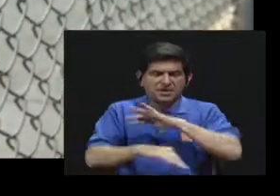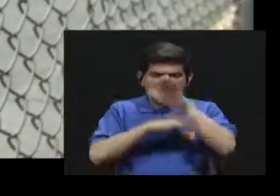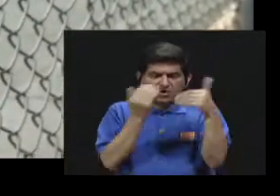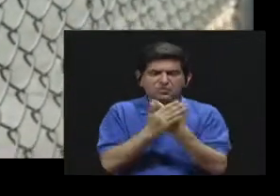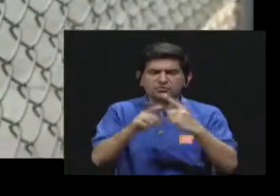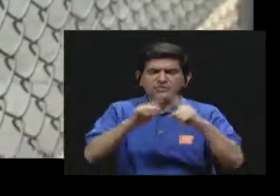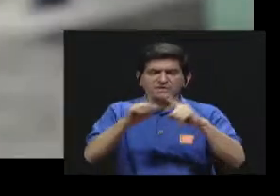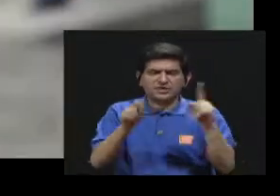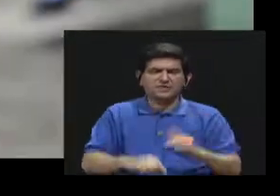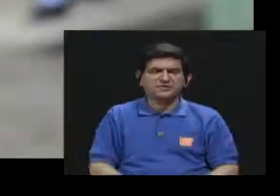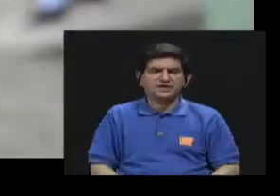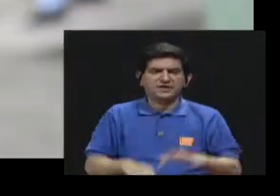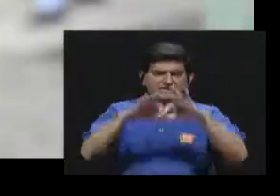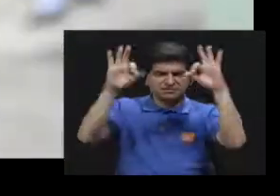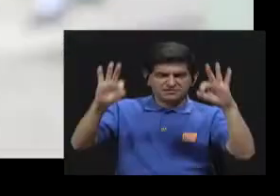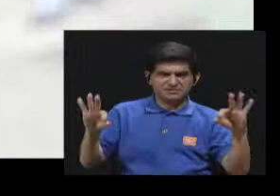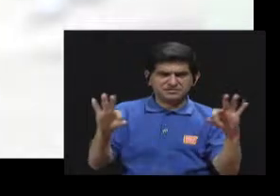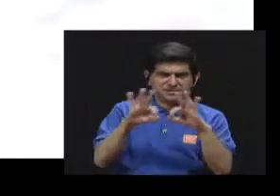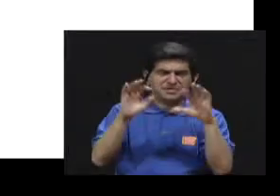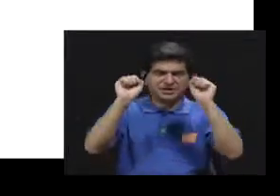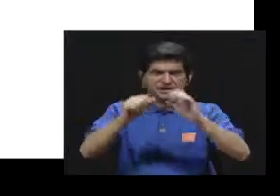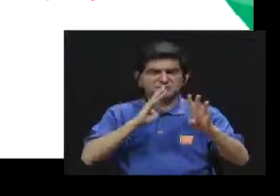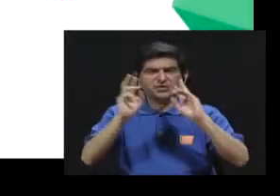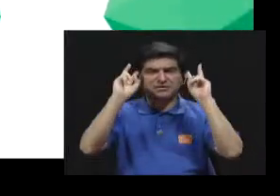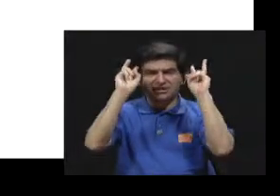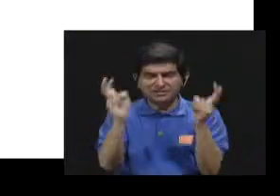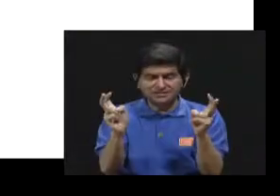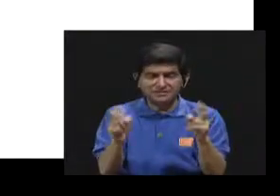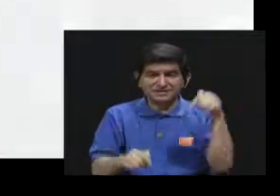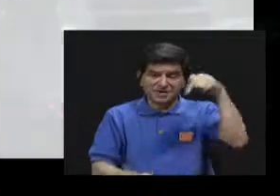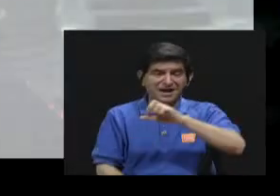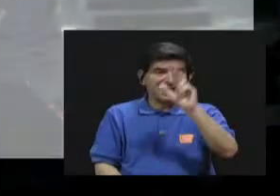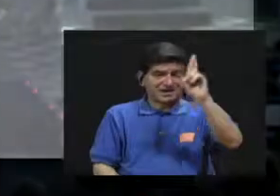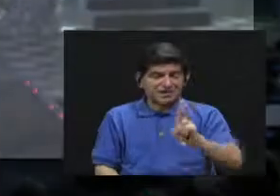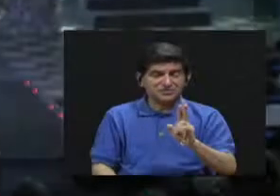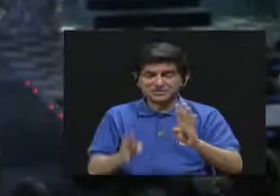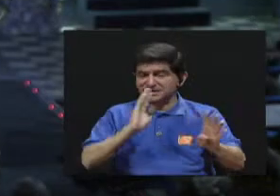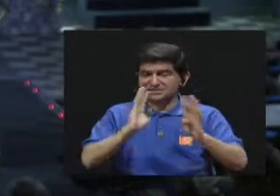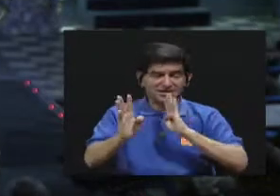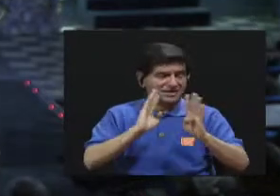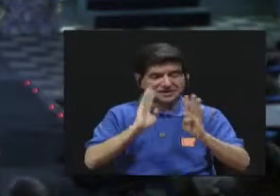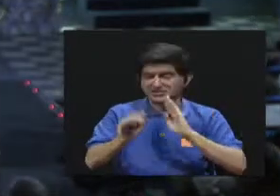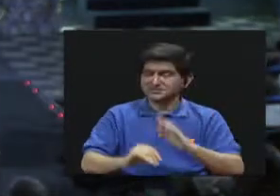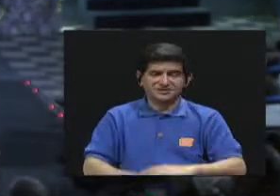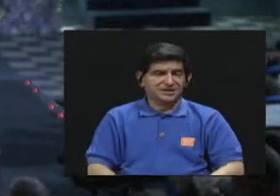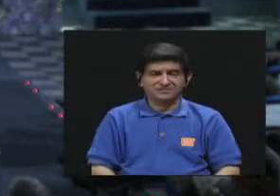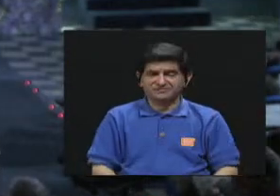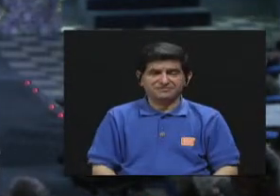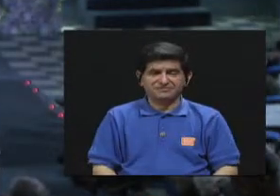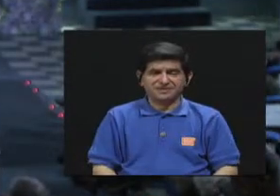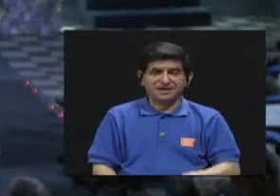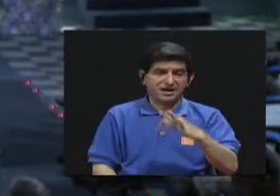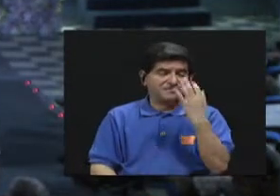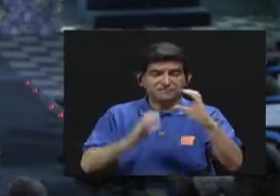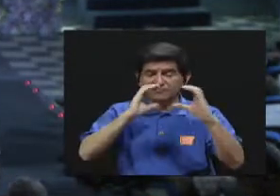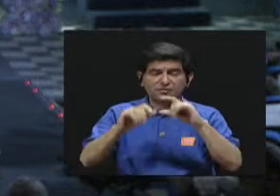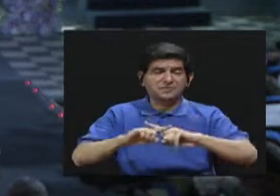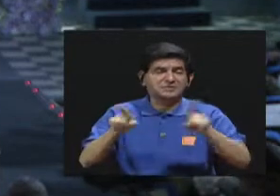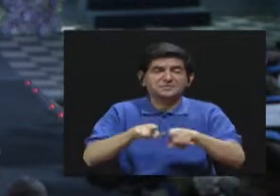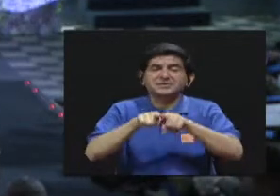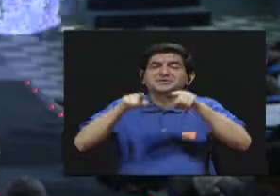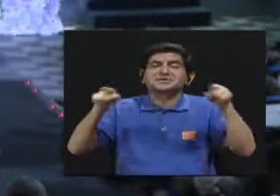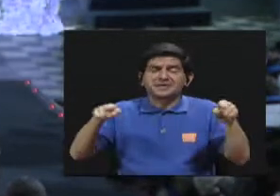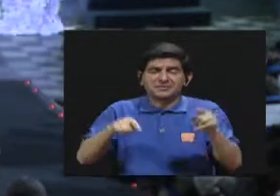imágenes. Para hablar de un tema que además aquí en Costa Rica no se toca mucho, ¿verdad? A nivel mediático, pero tampoco en